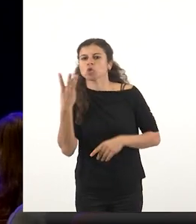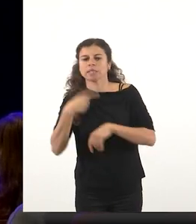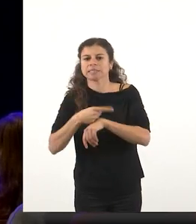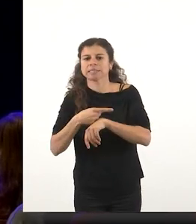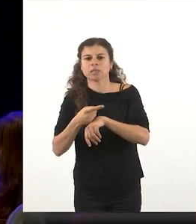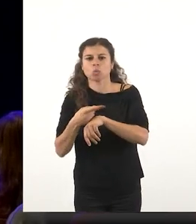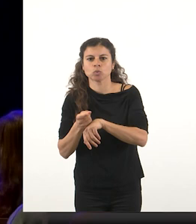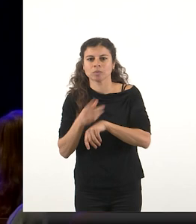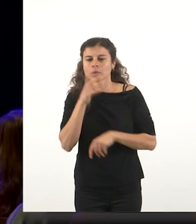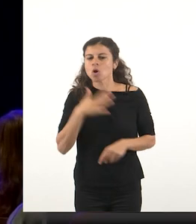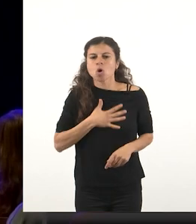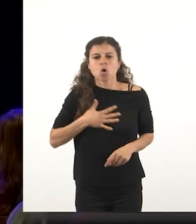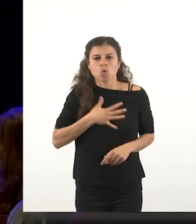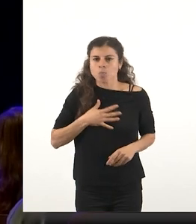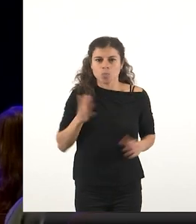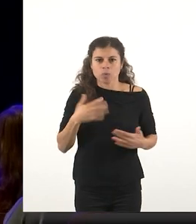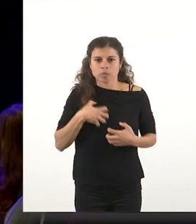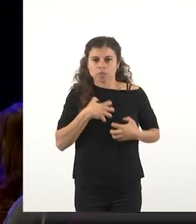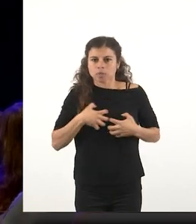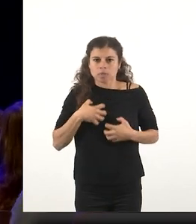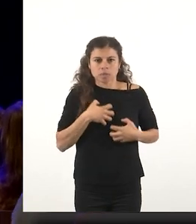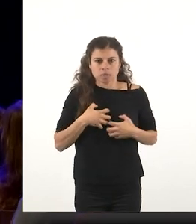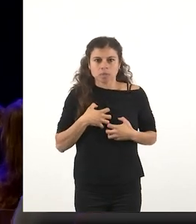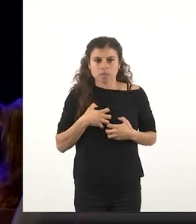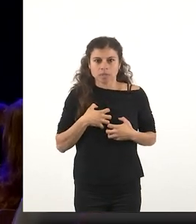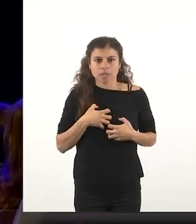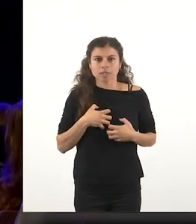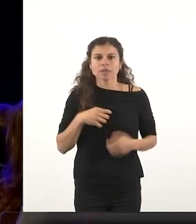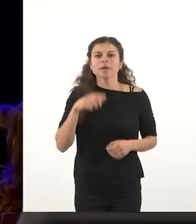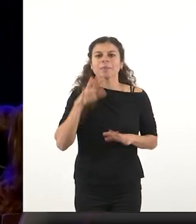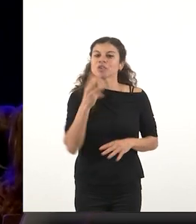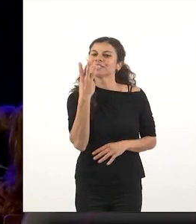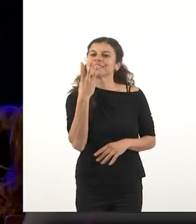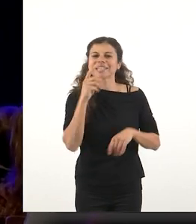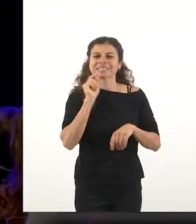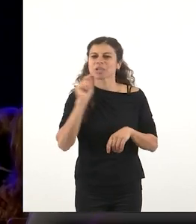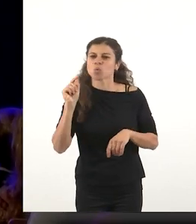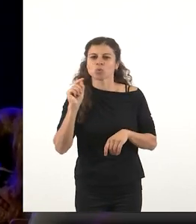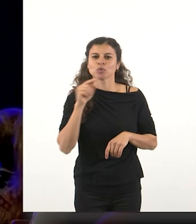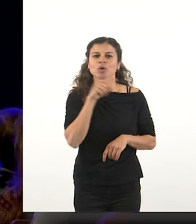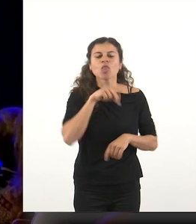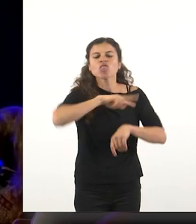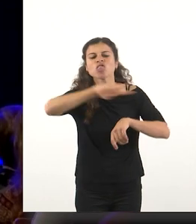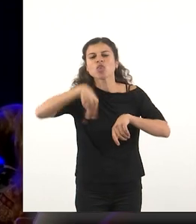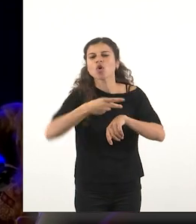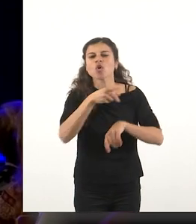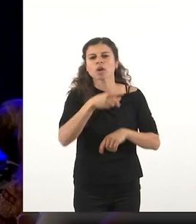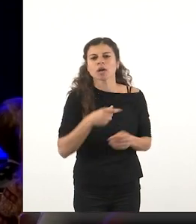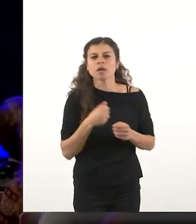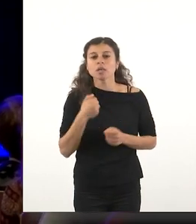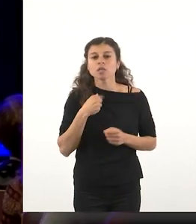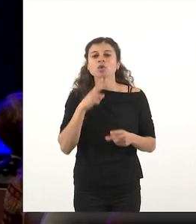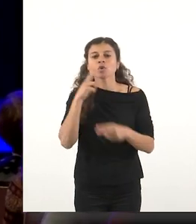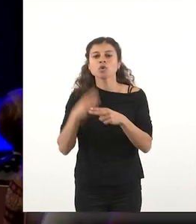más incómoda de toda la obra. Yo a esto que me hacía Antonio, que no eran 3 segundos, era hasta ahora si le salía de los huevos, yo le llamé en terapia con mi